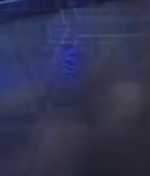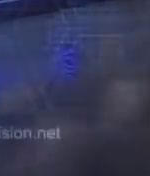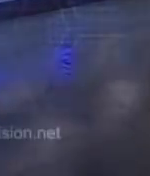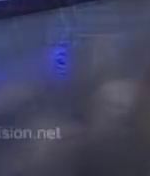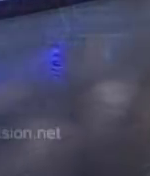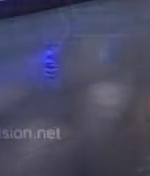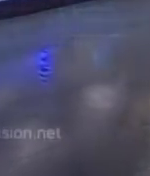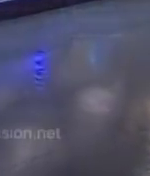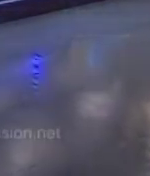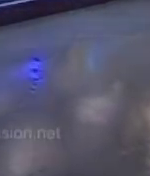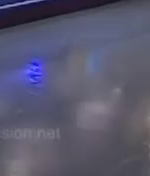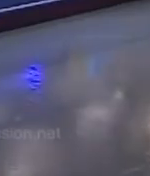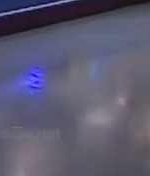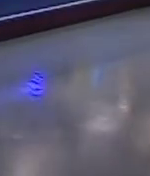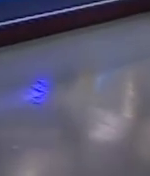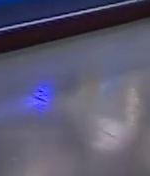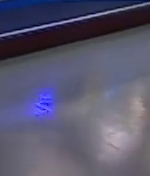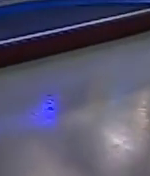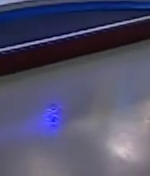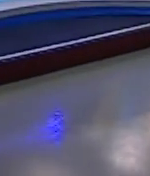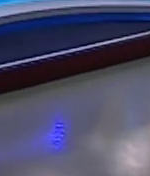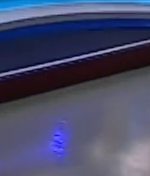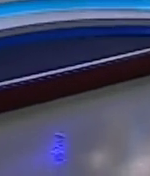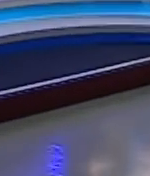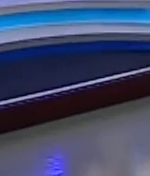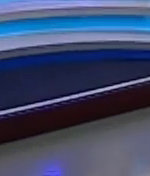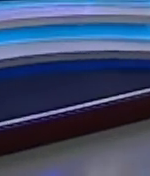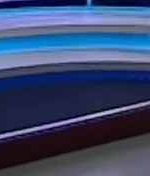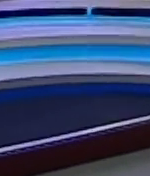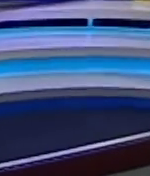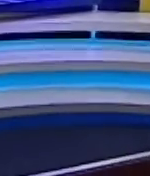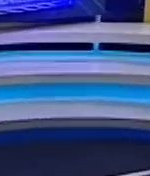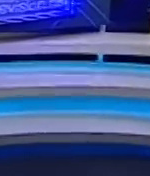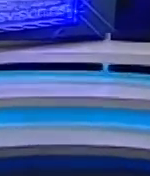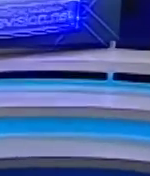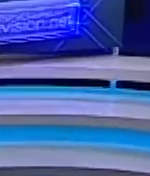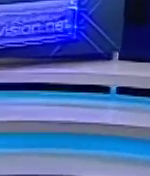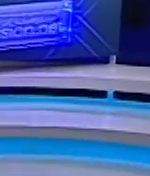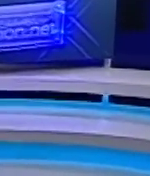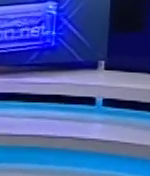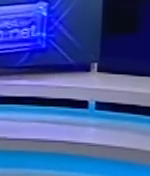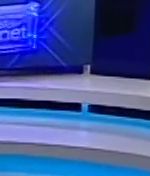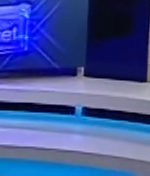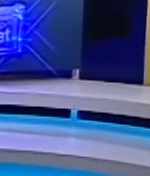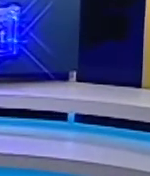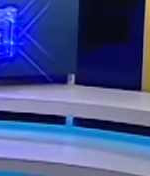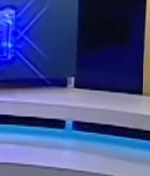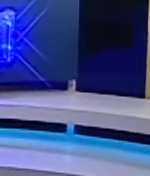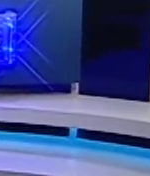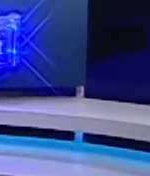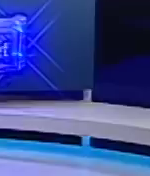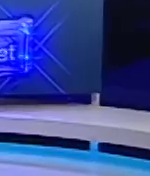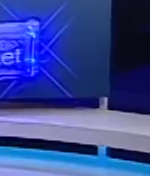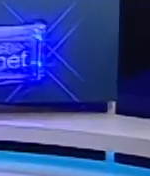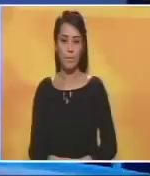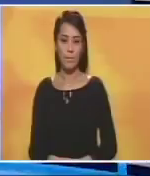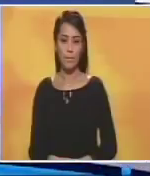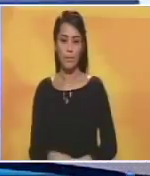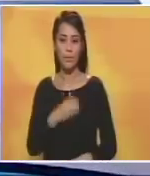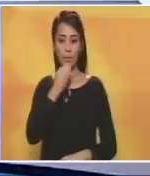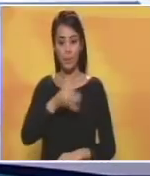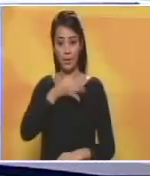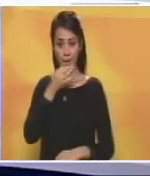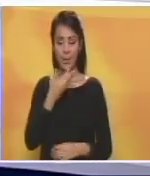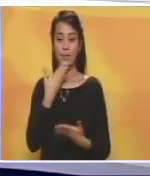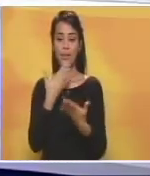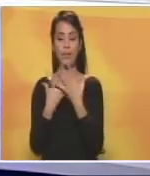Noticiero Venevisión. Información justa y balanceada. Muy buenas tardes, Venezuela. Gracias por acompañarnos en la presente